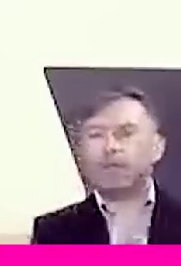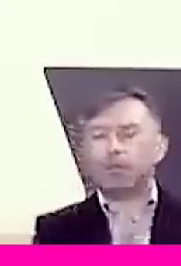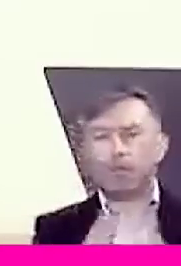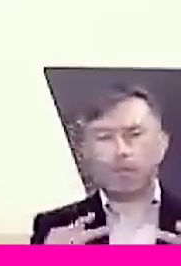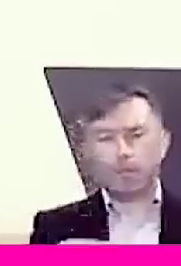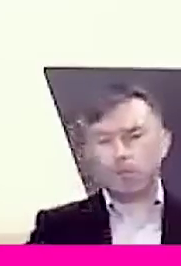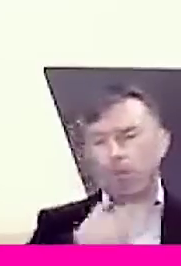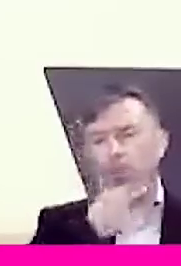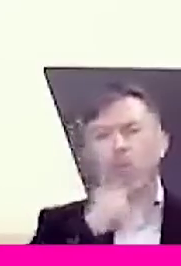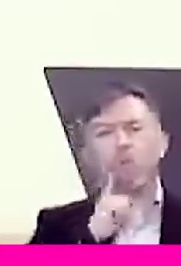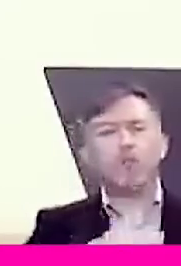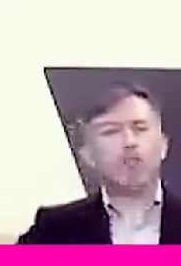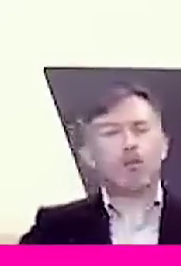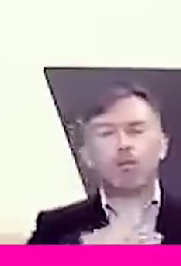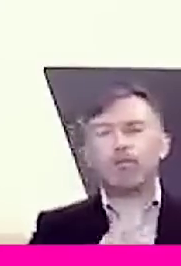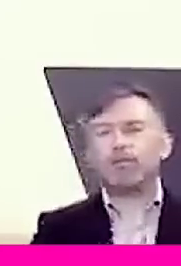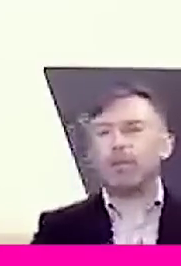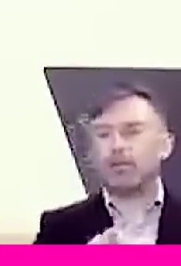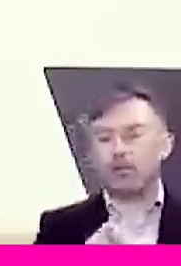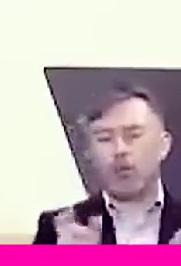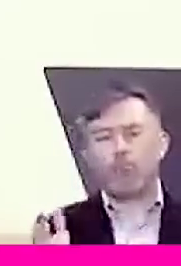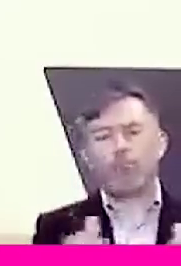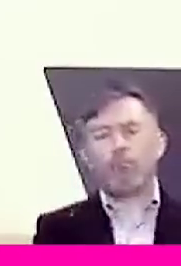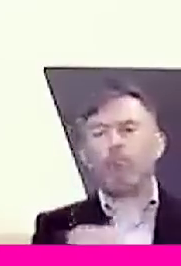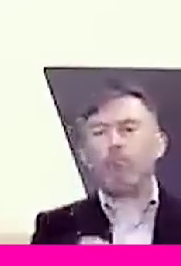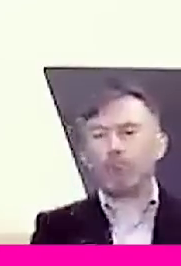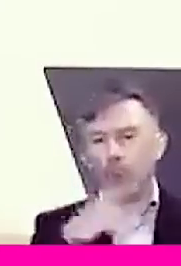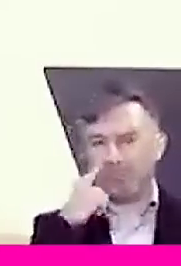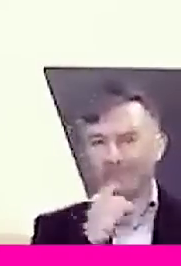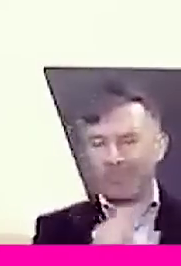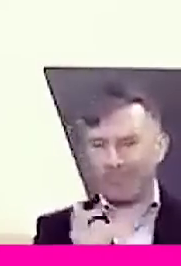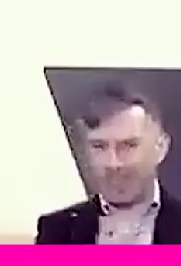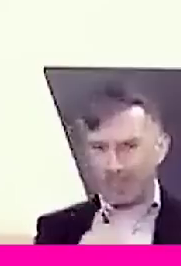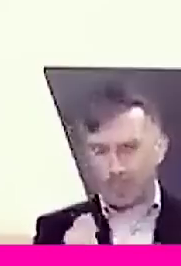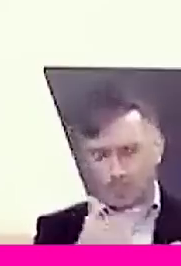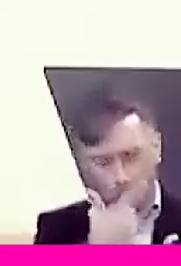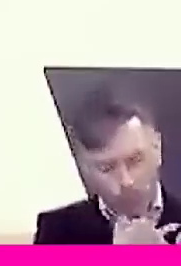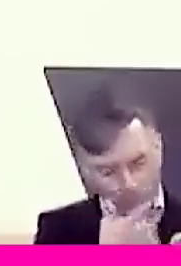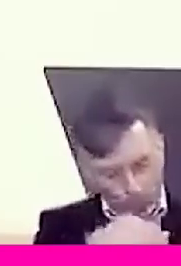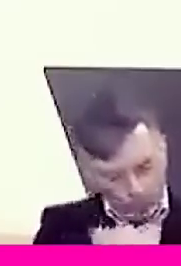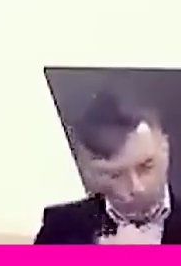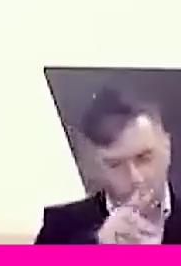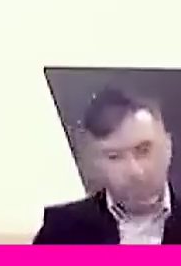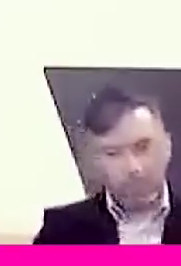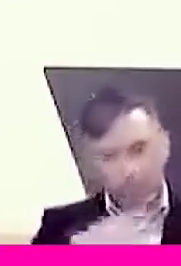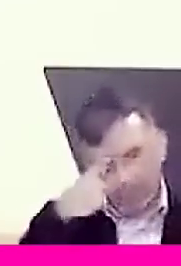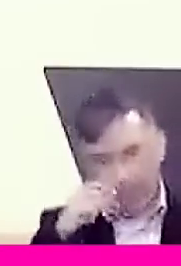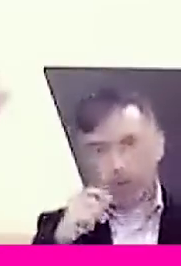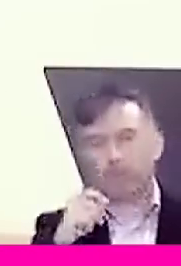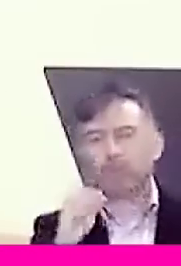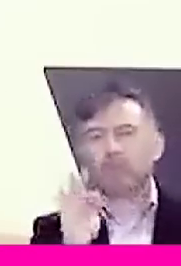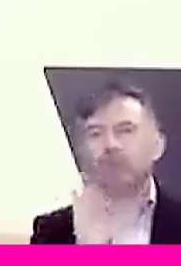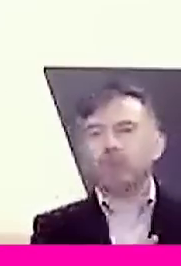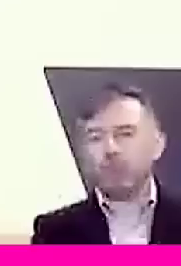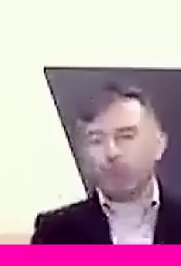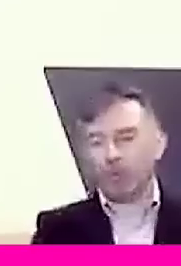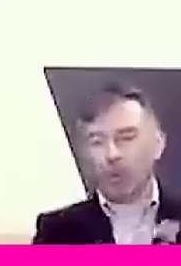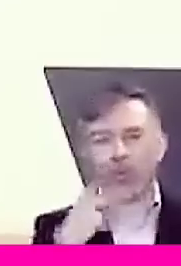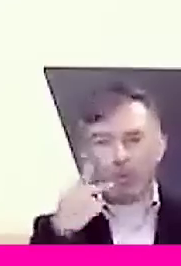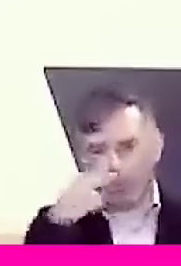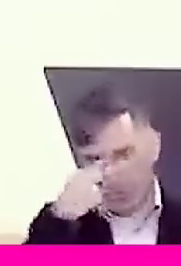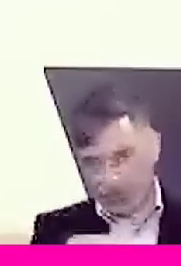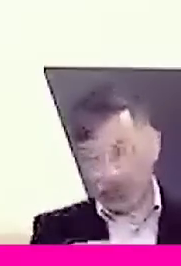ejercer el voto libre y que este sea bien contado y cuente para la conformación democrática del poder político en México en atención a lo que